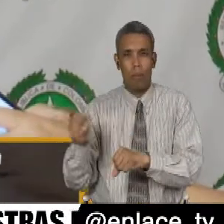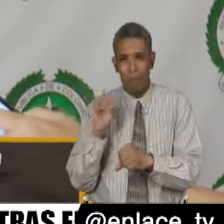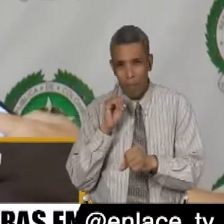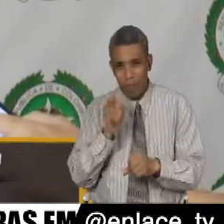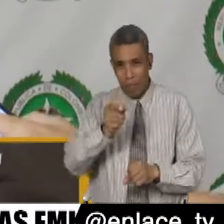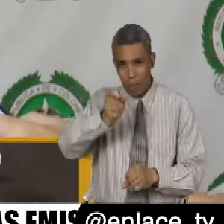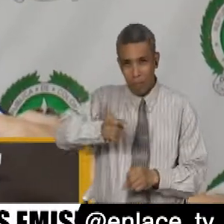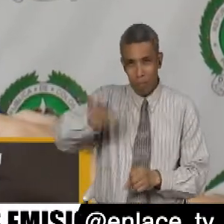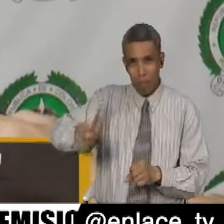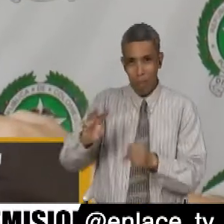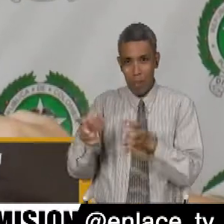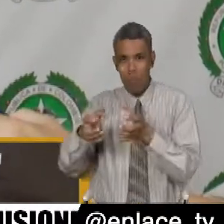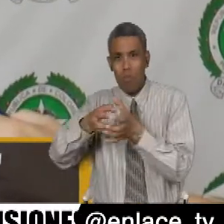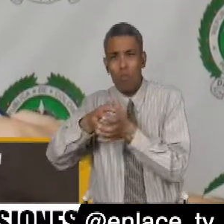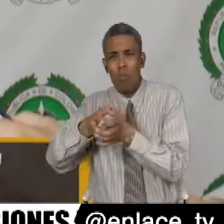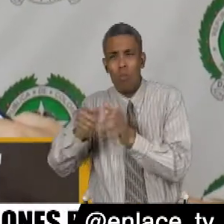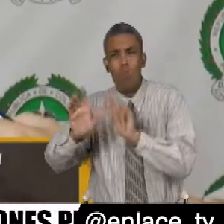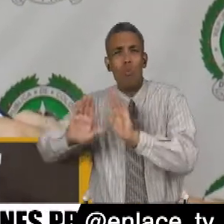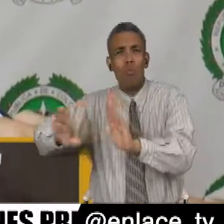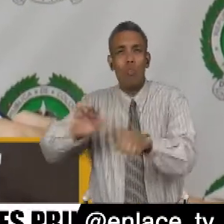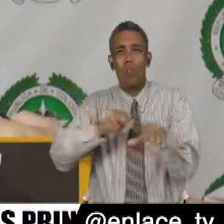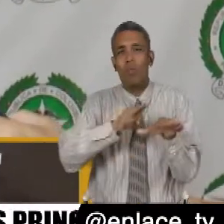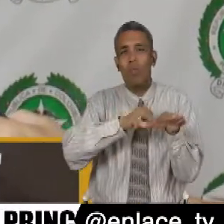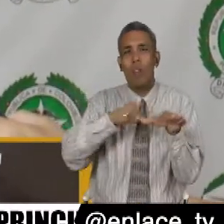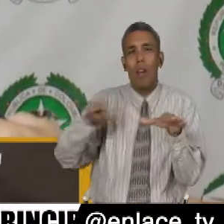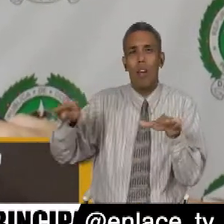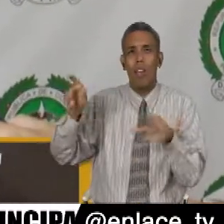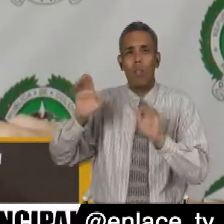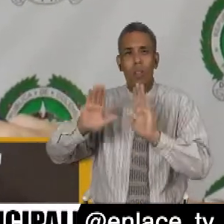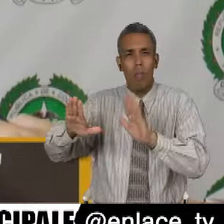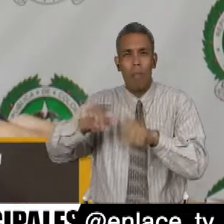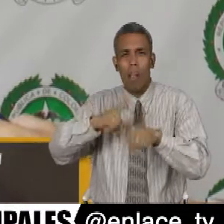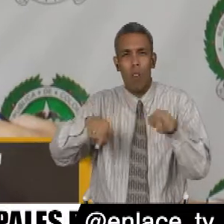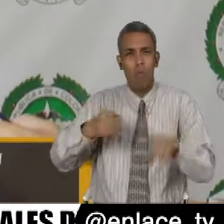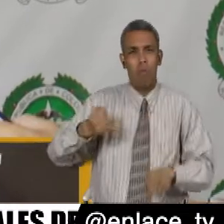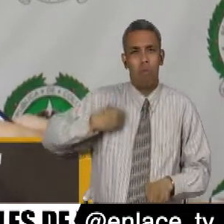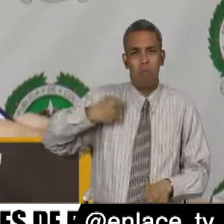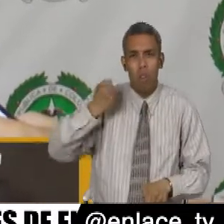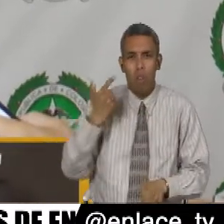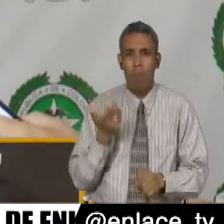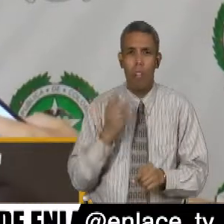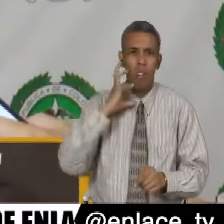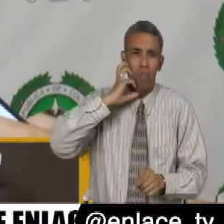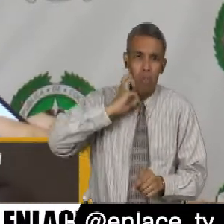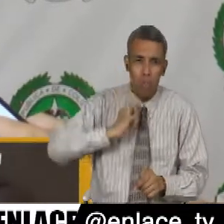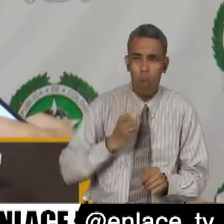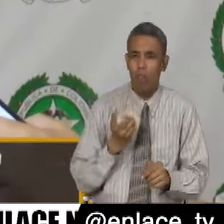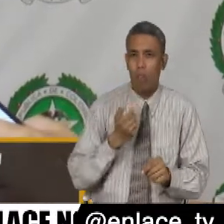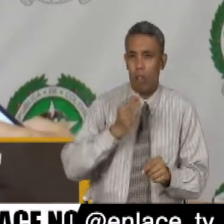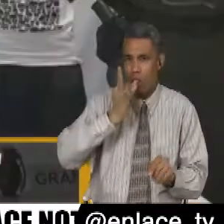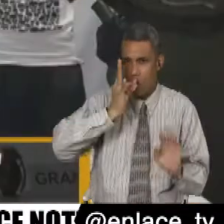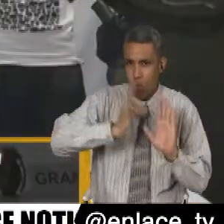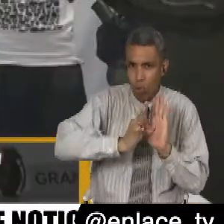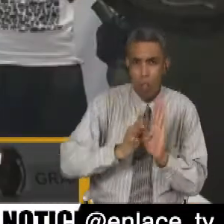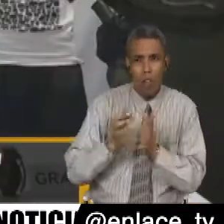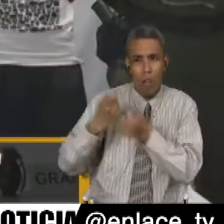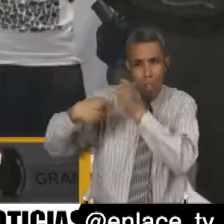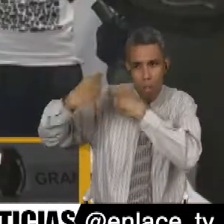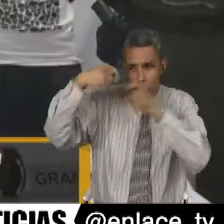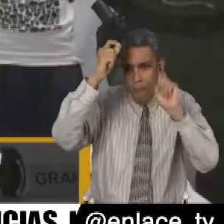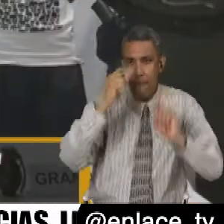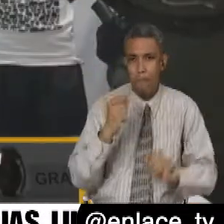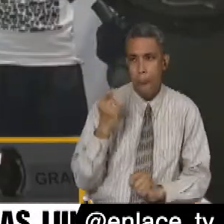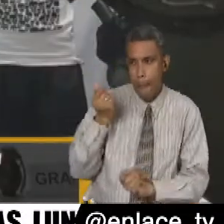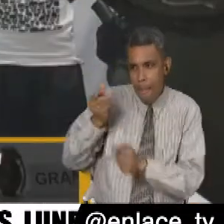'los del nariño quienes estarían comprometidos en algunos hechos delictivos entre éstos el tema de extorsión el mayor